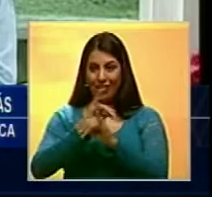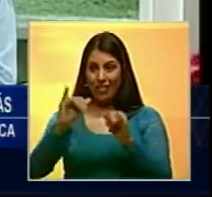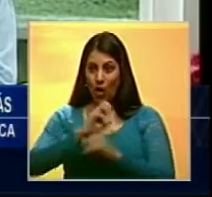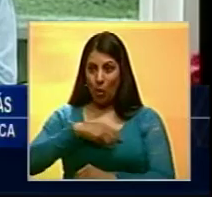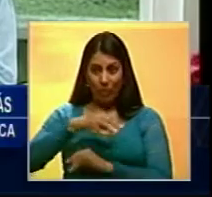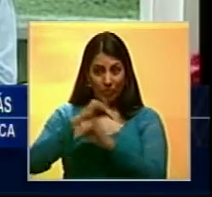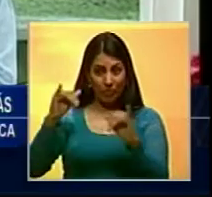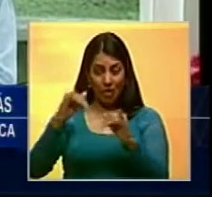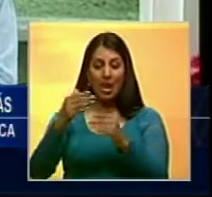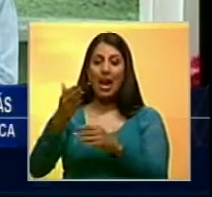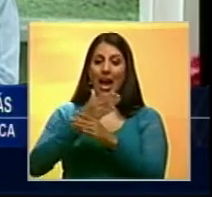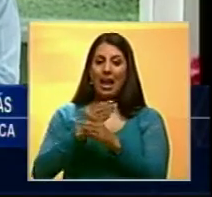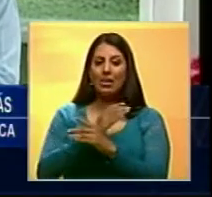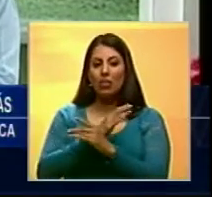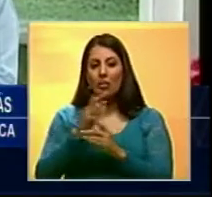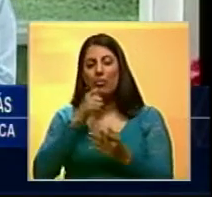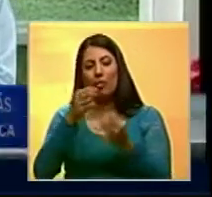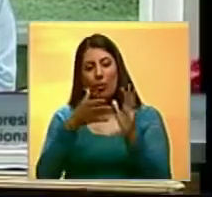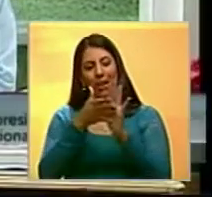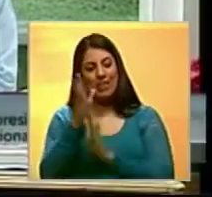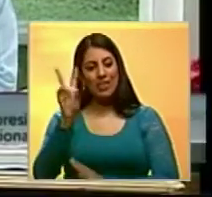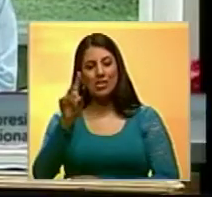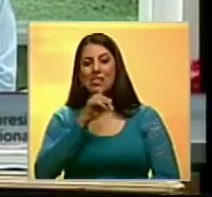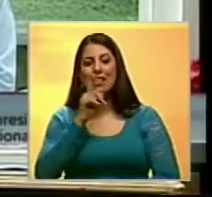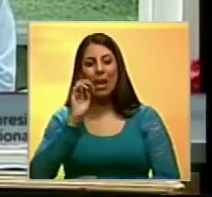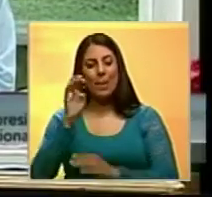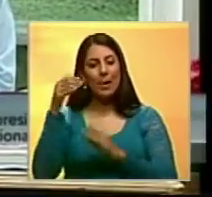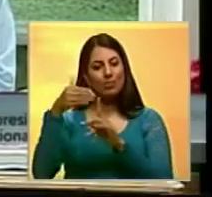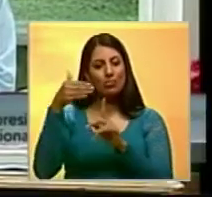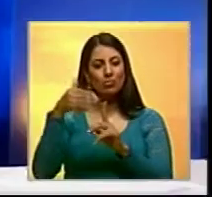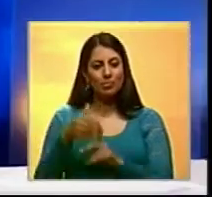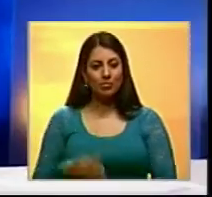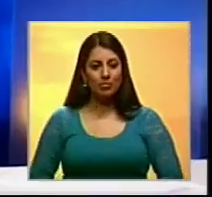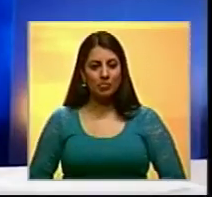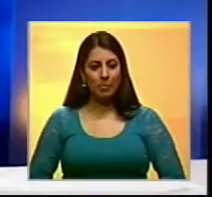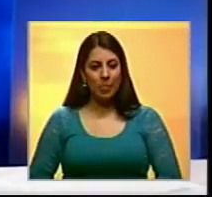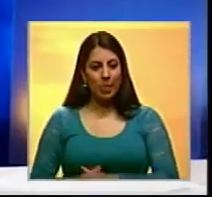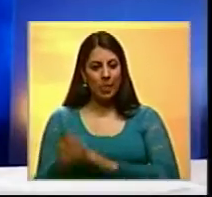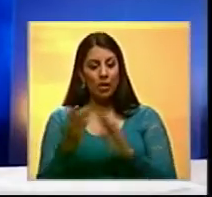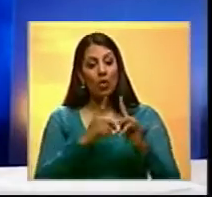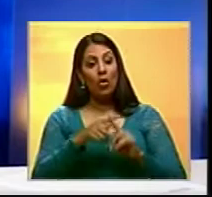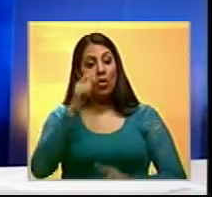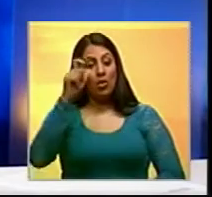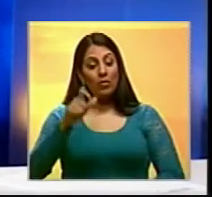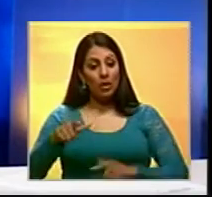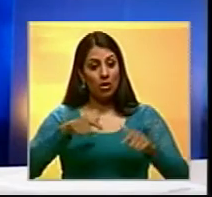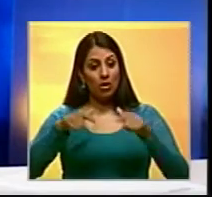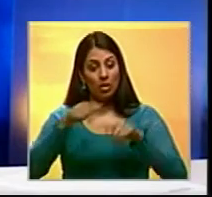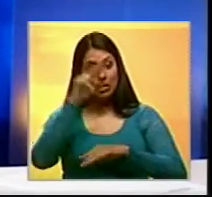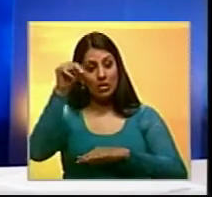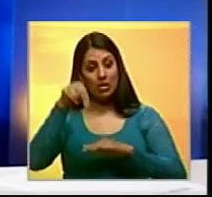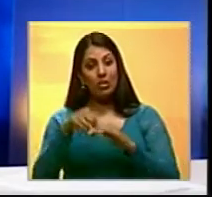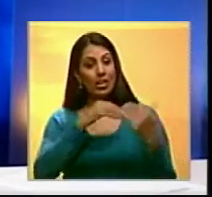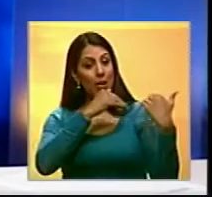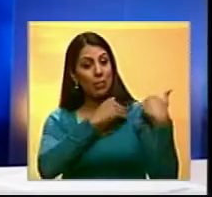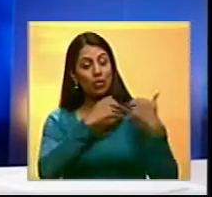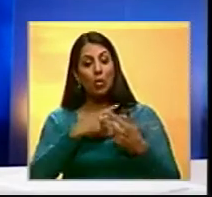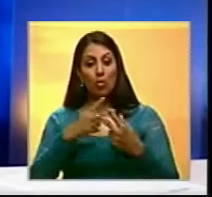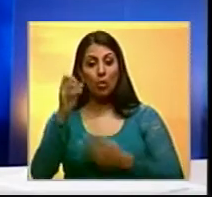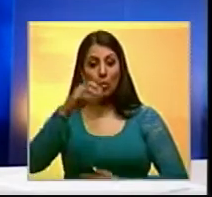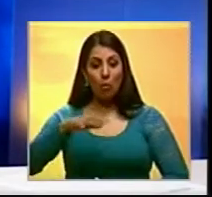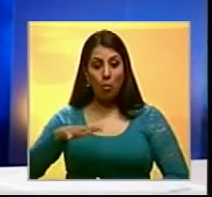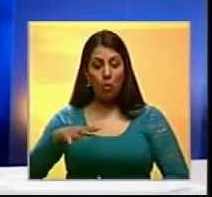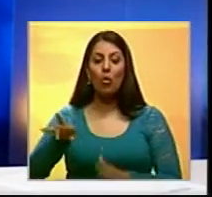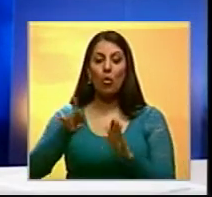gobierno de Obama, derogue el decreto donde declara a Venezuela una amenaza. Freddy Guevara, coordinador nacional encargado de Voluntad